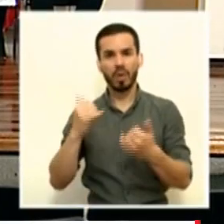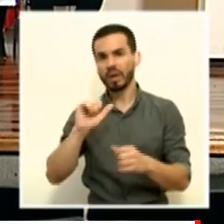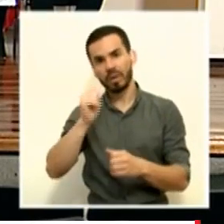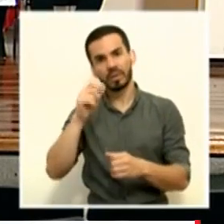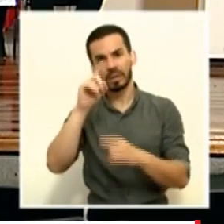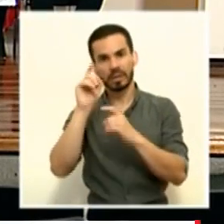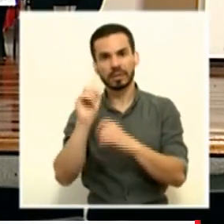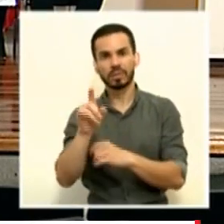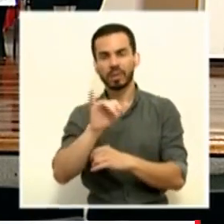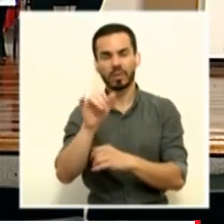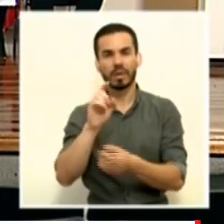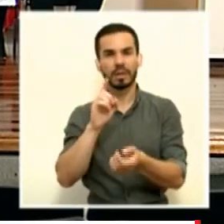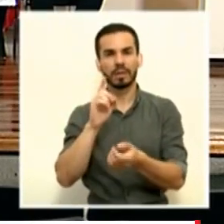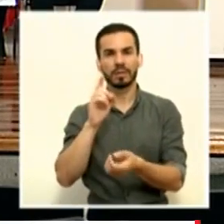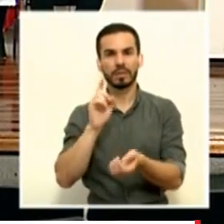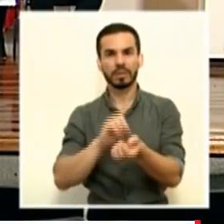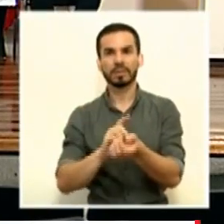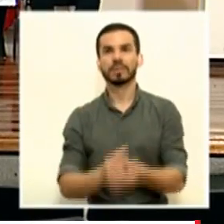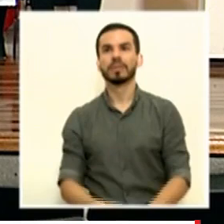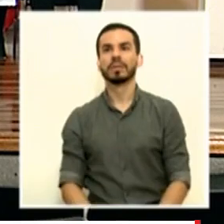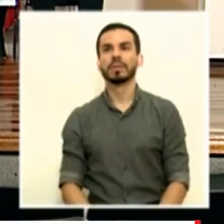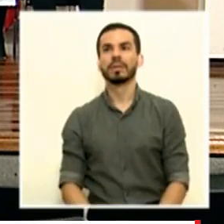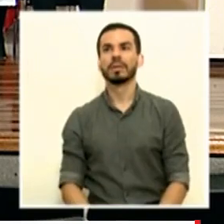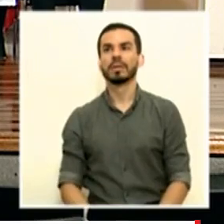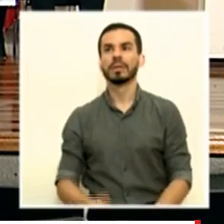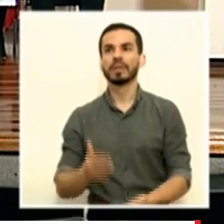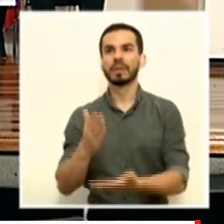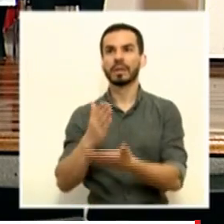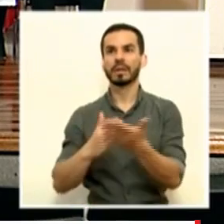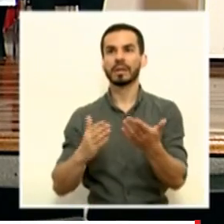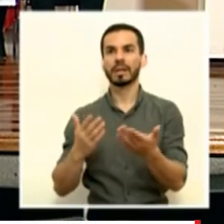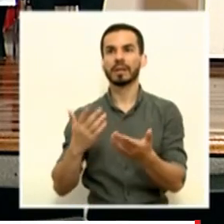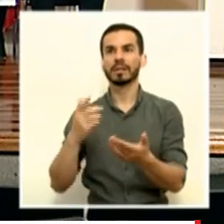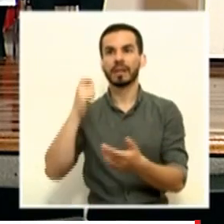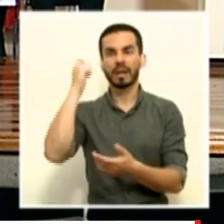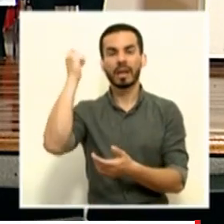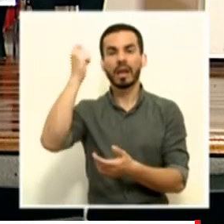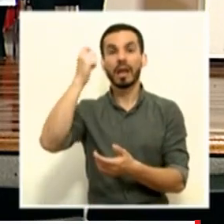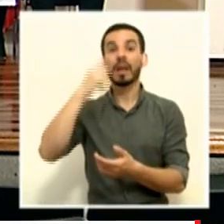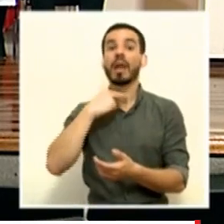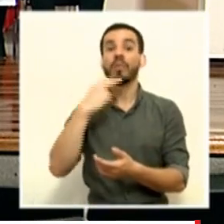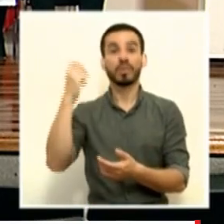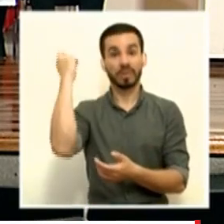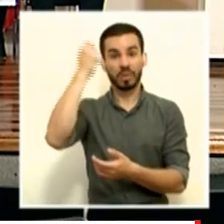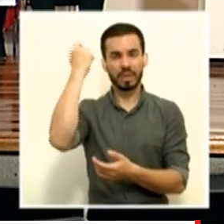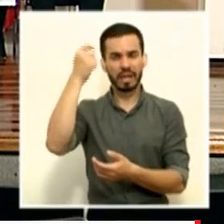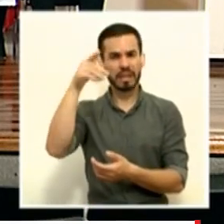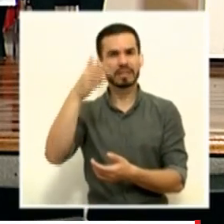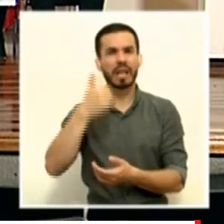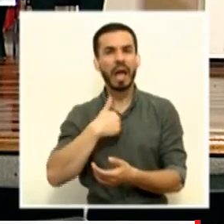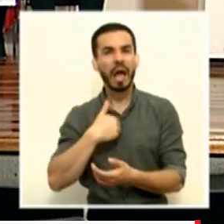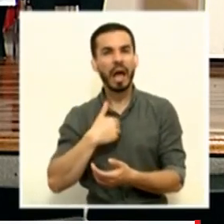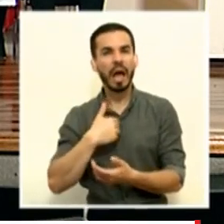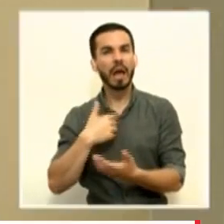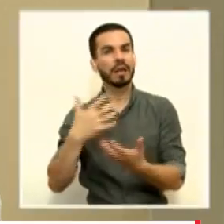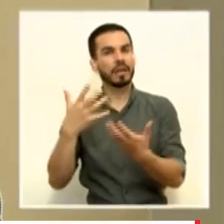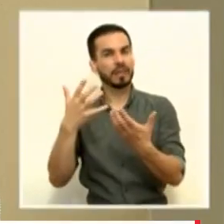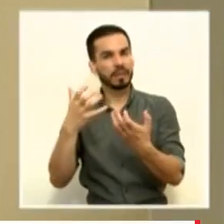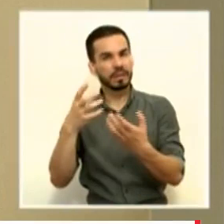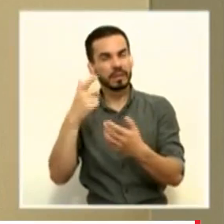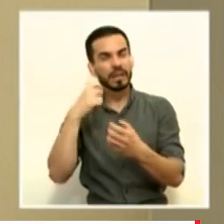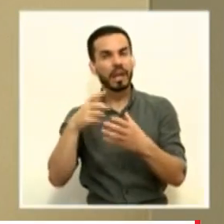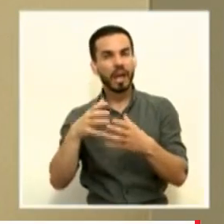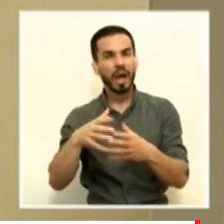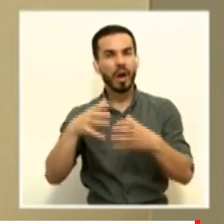igual para usted, doctor. Sí, de parte de La Voz de Guanacaste. ¿Hay intenciones por parte de las autoridades